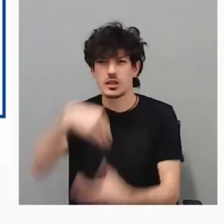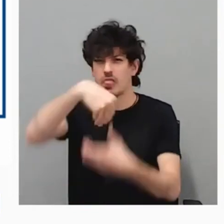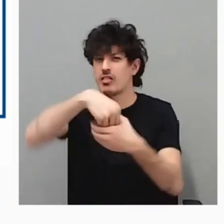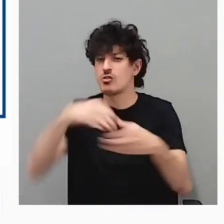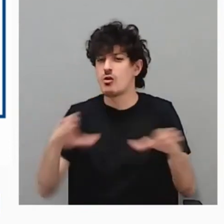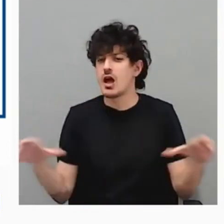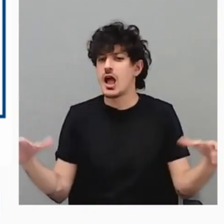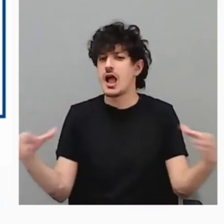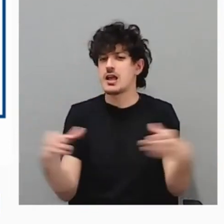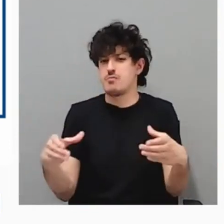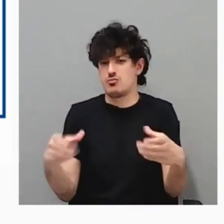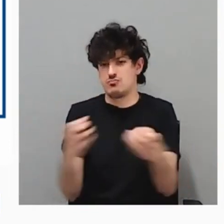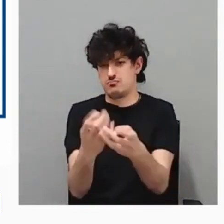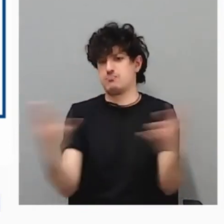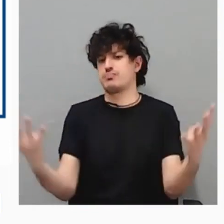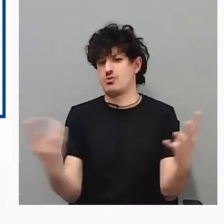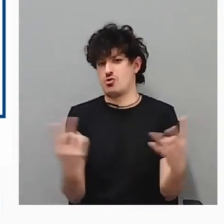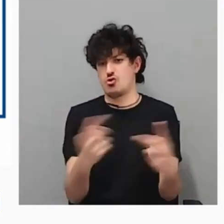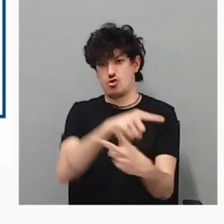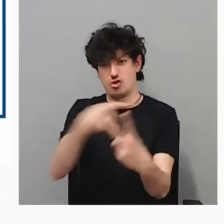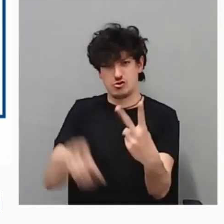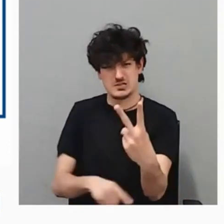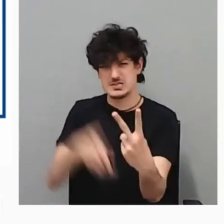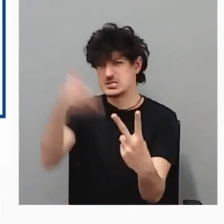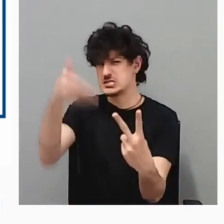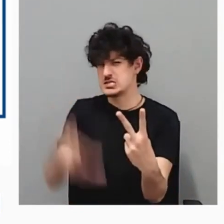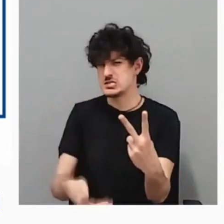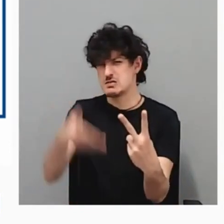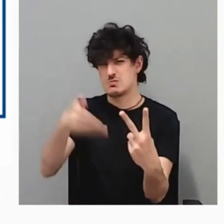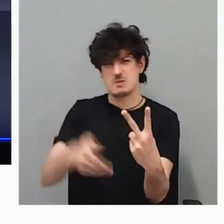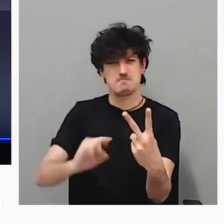agradezco enormemente el que ayuden con cada una de las